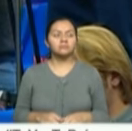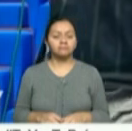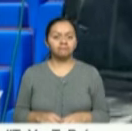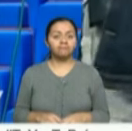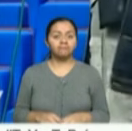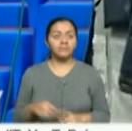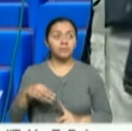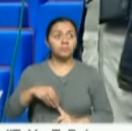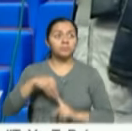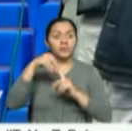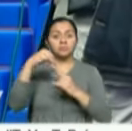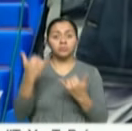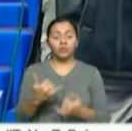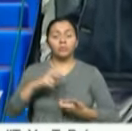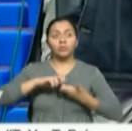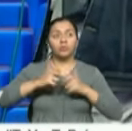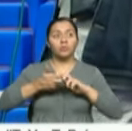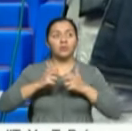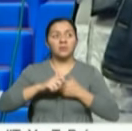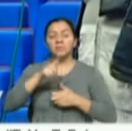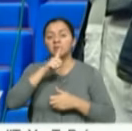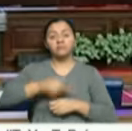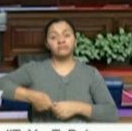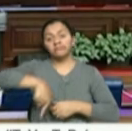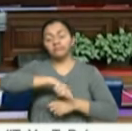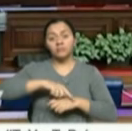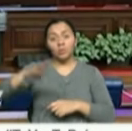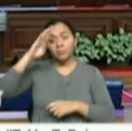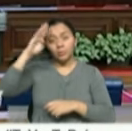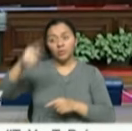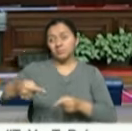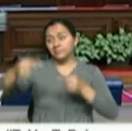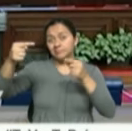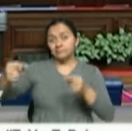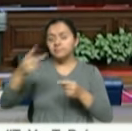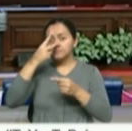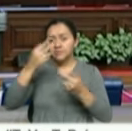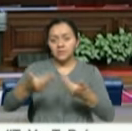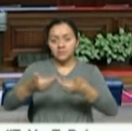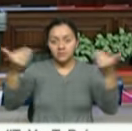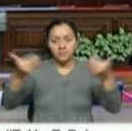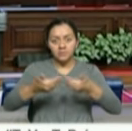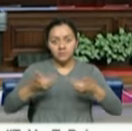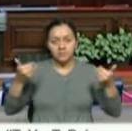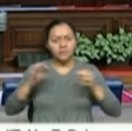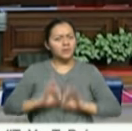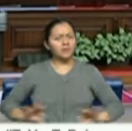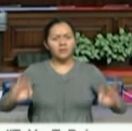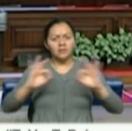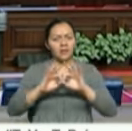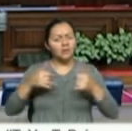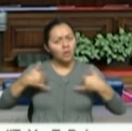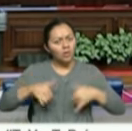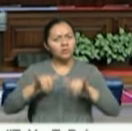El principal problema es que las unidades de la oposición moderada no se han separado del frente al-Nusra.